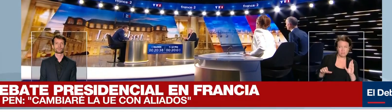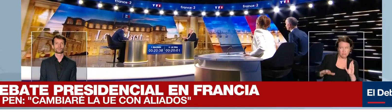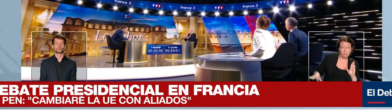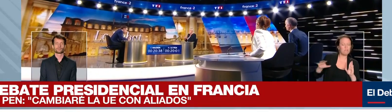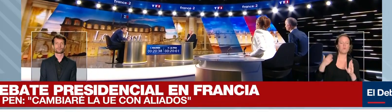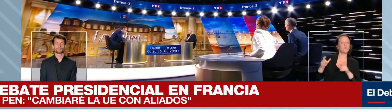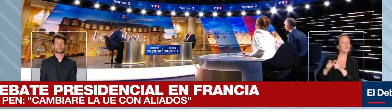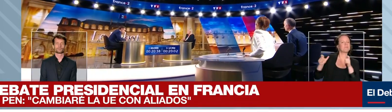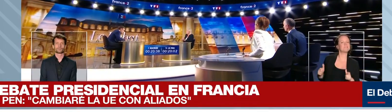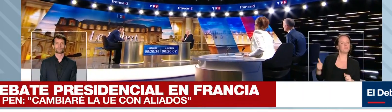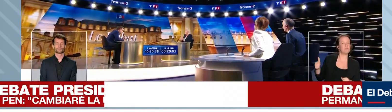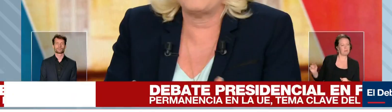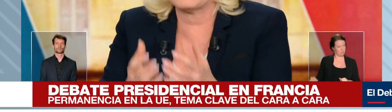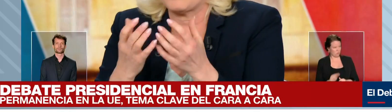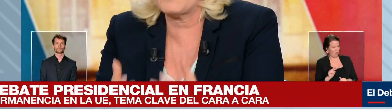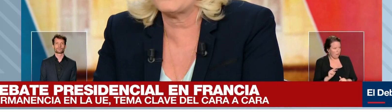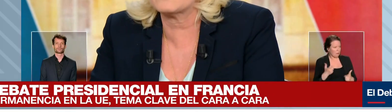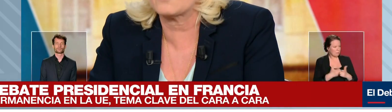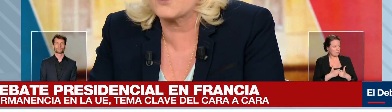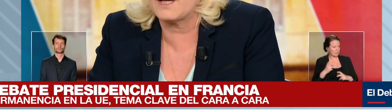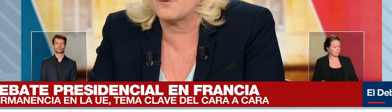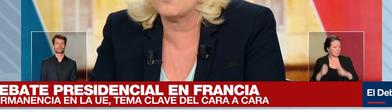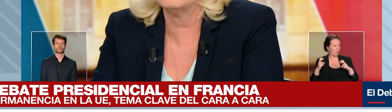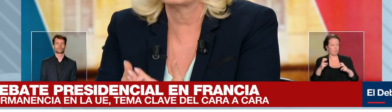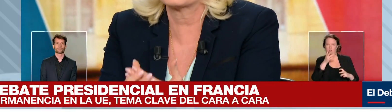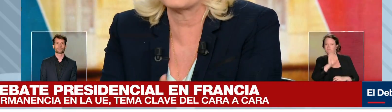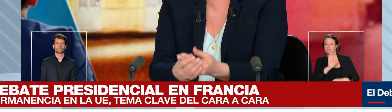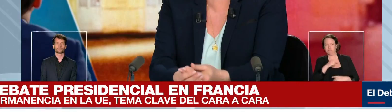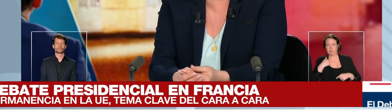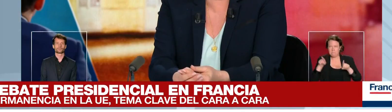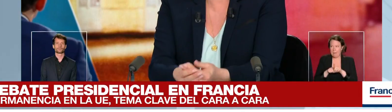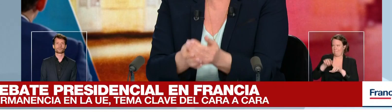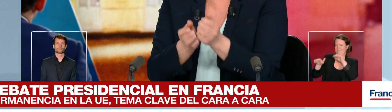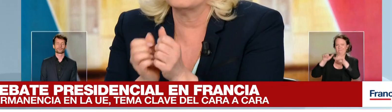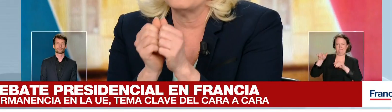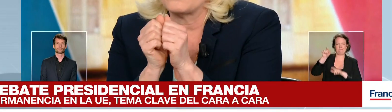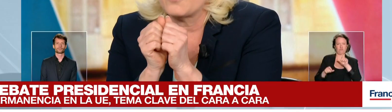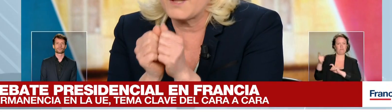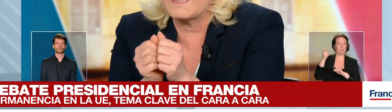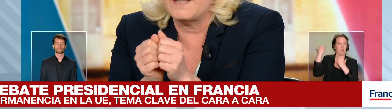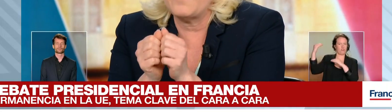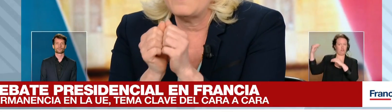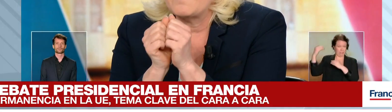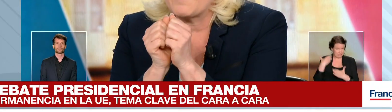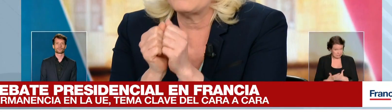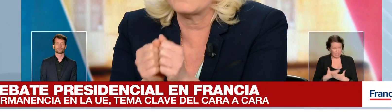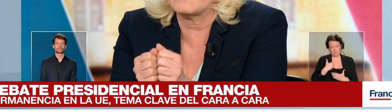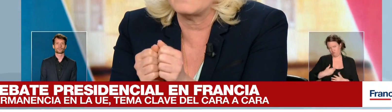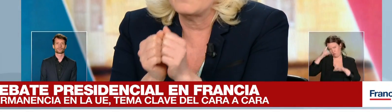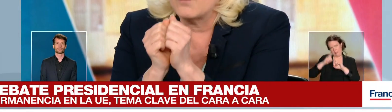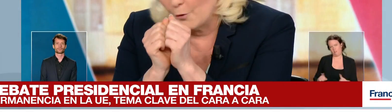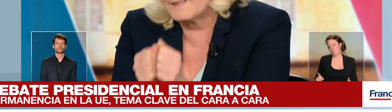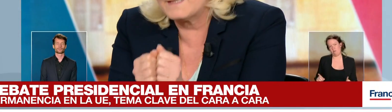a contratar trabajadores desplazados, porque entonces no son competitivas. Esto es lo que yo no quiero. Porque